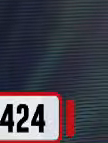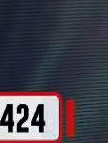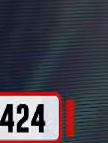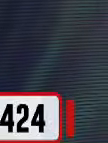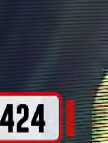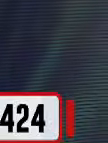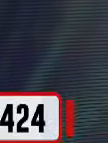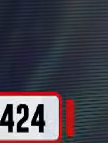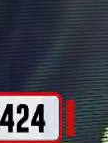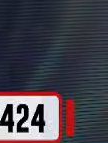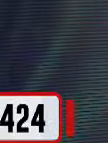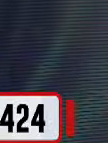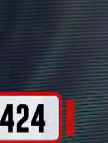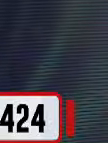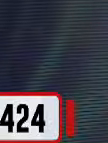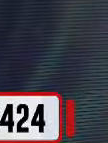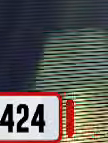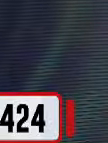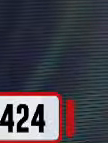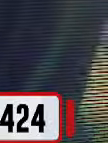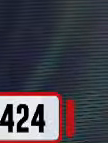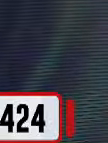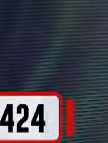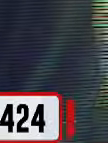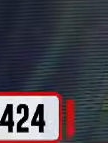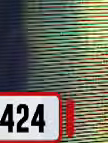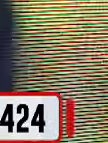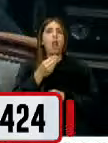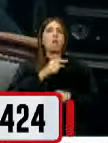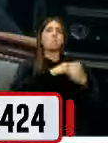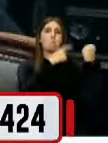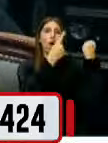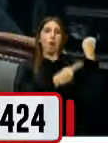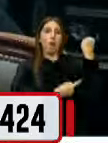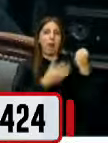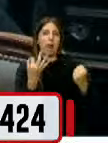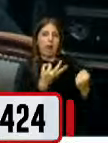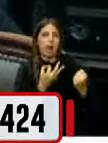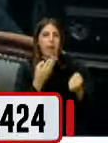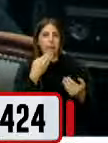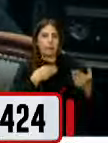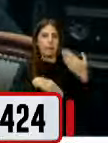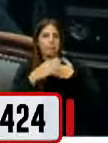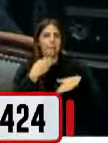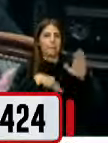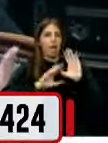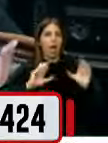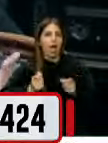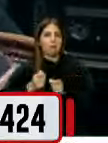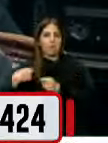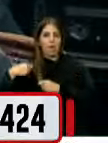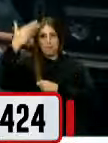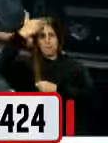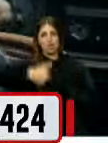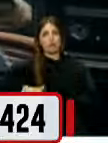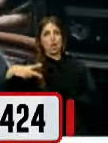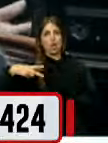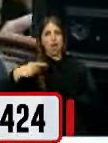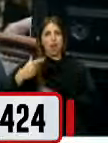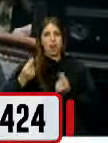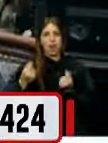bueno, hasta último minuto se van a tratar de resistir. Sí, estamos hablando de, por lo menos, dicen, 14 horas de debate.